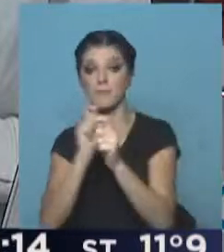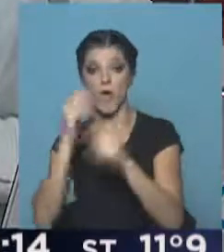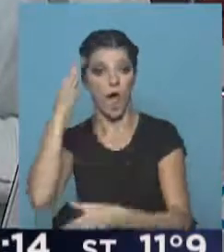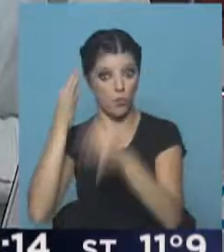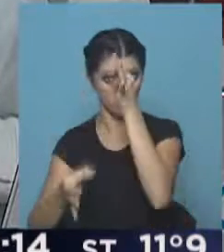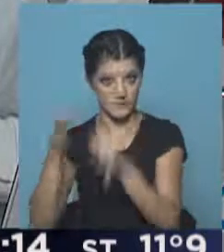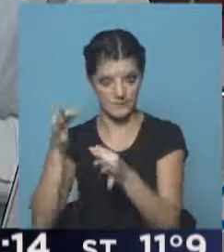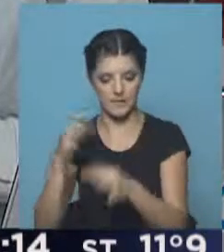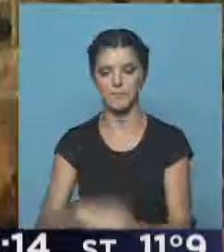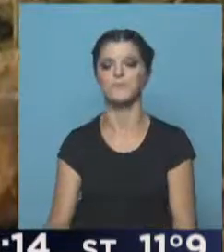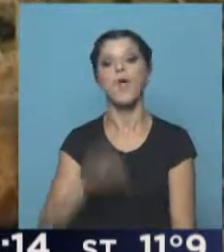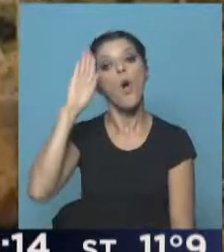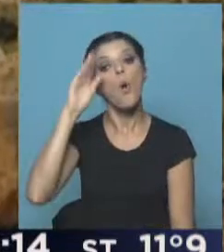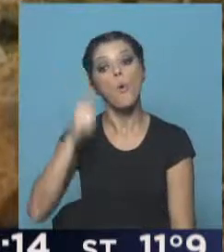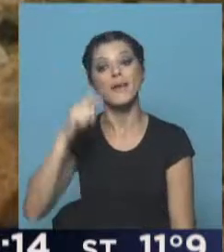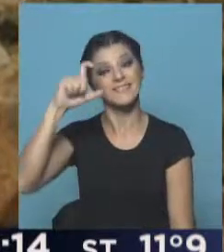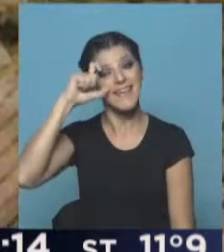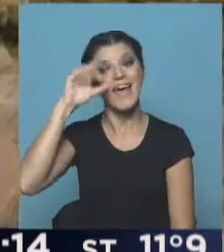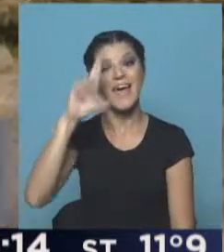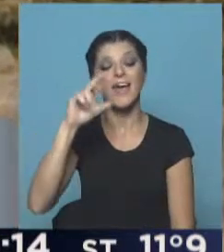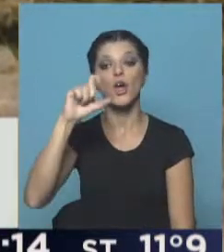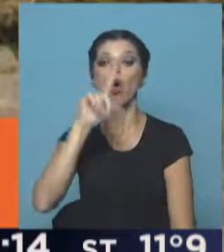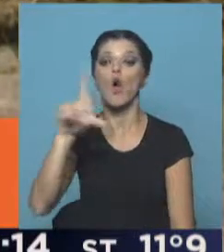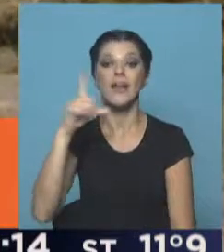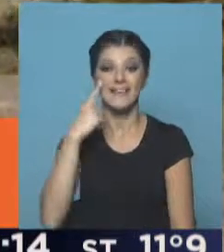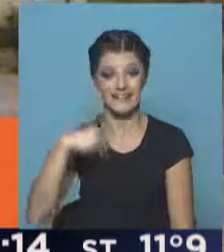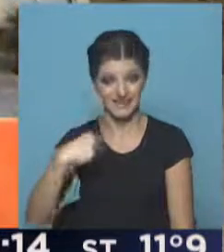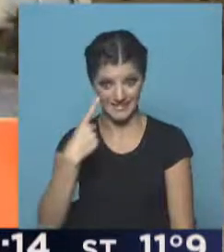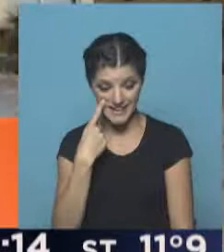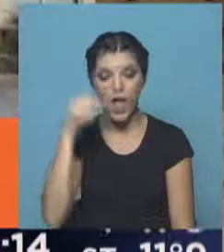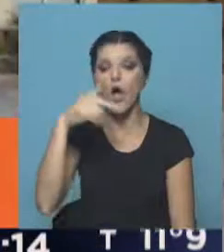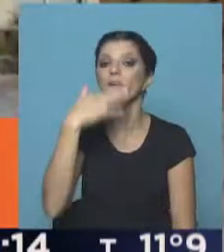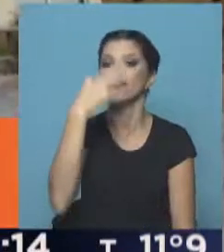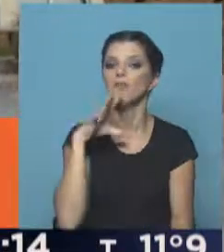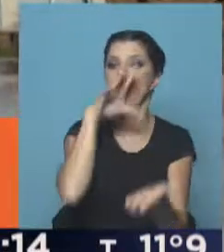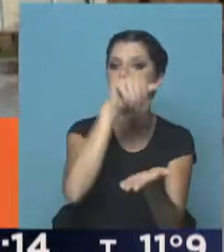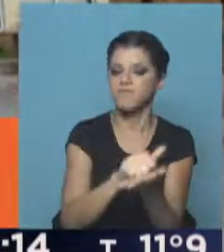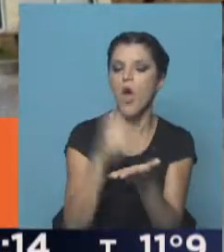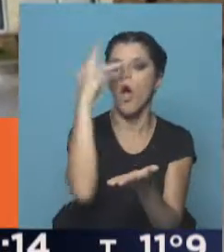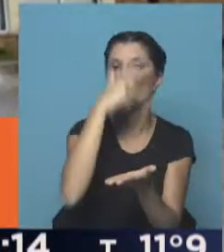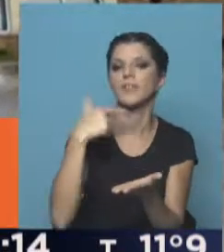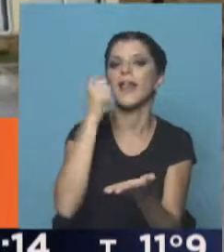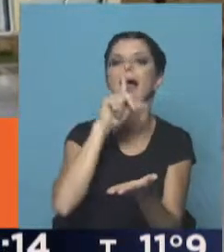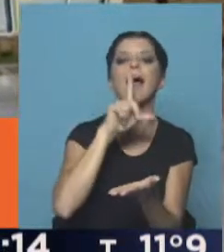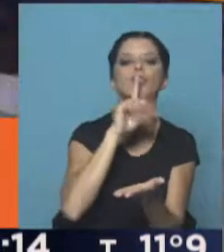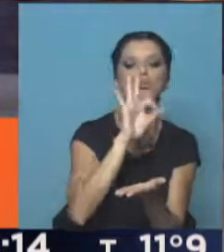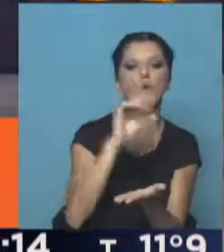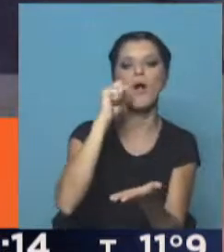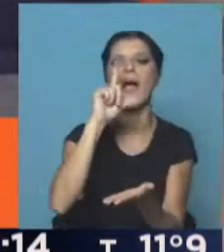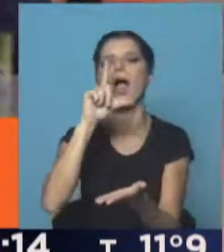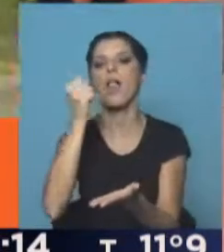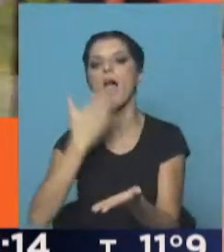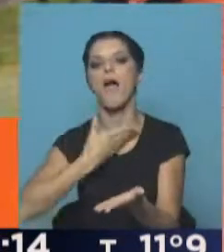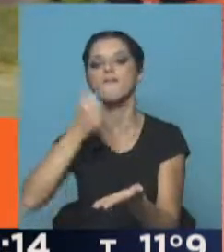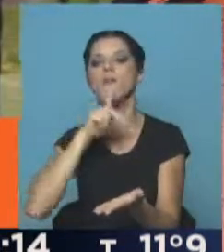El juez Julián Ercolini dispuso hoy la intervención judicial del Hotel Alto Calafate, propiedad de